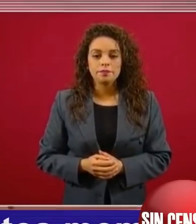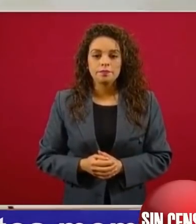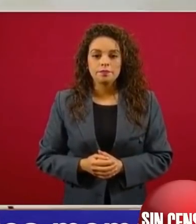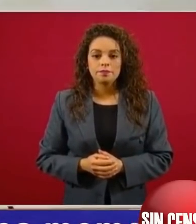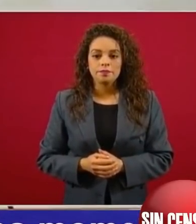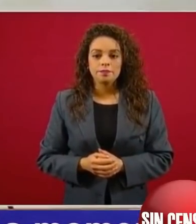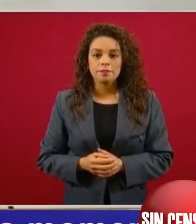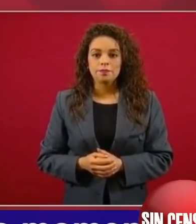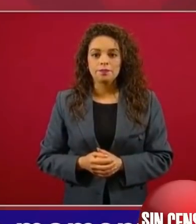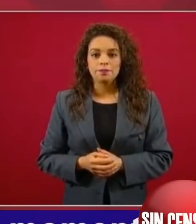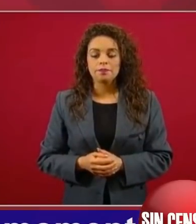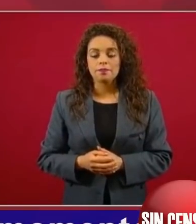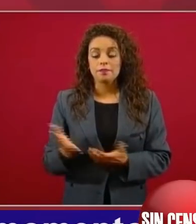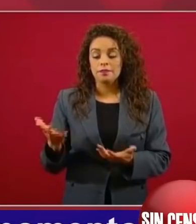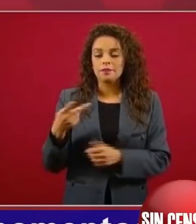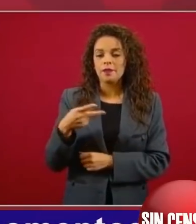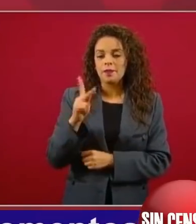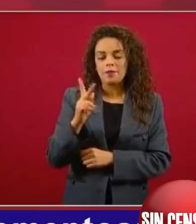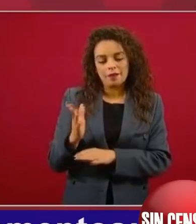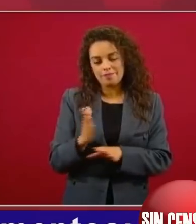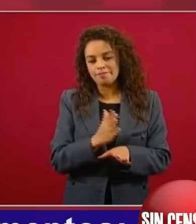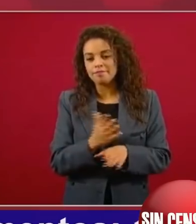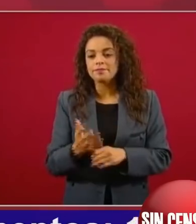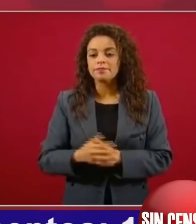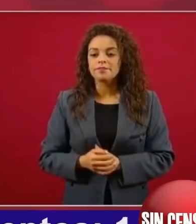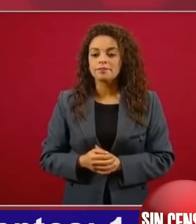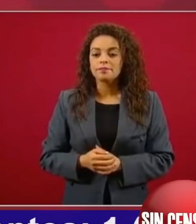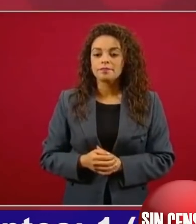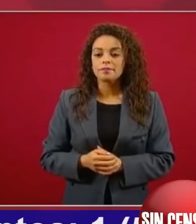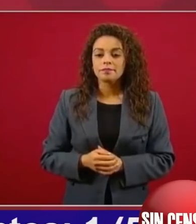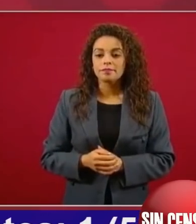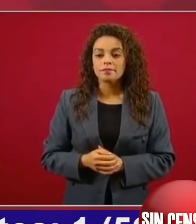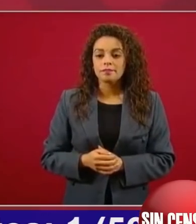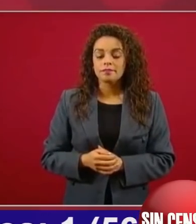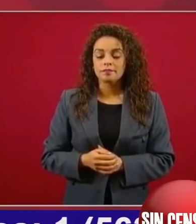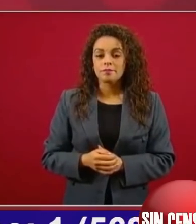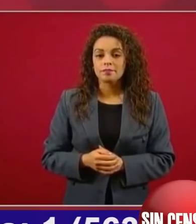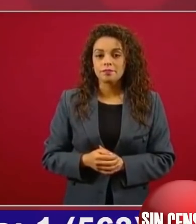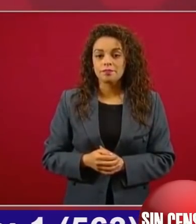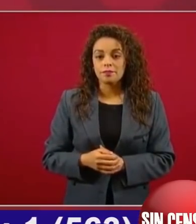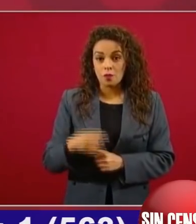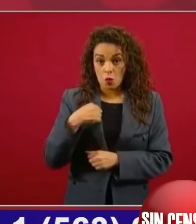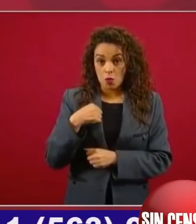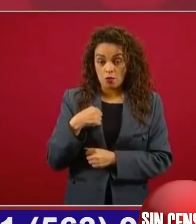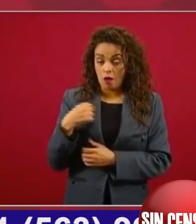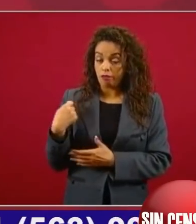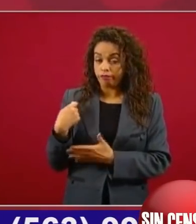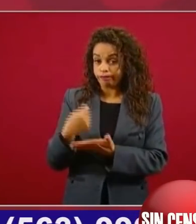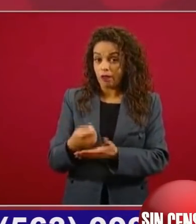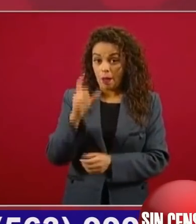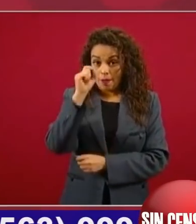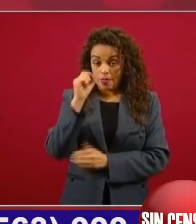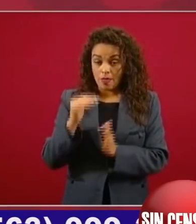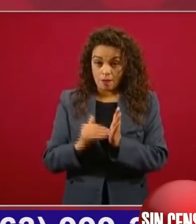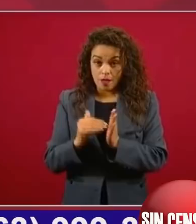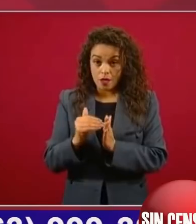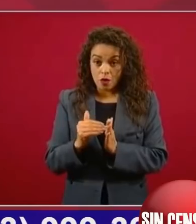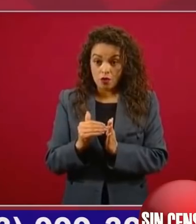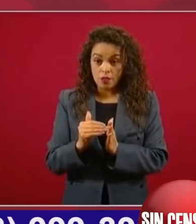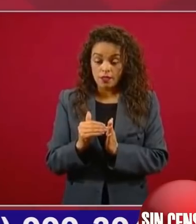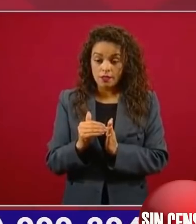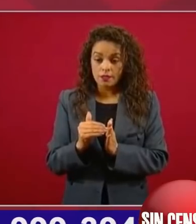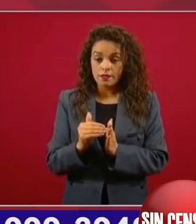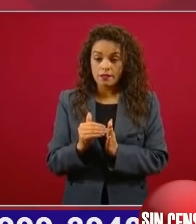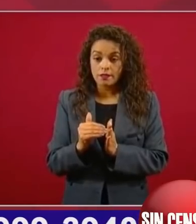¿cuál era la condición? Yo te bajo este recurso, los 20 millones, me